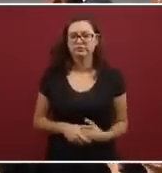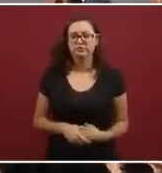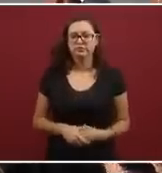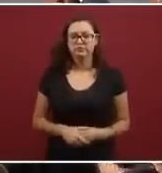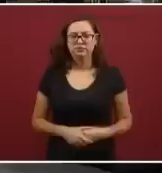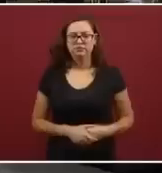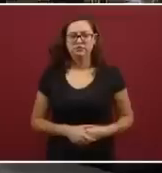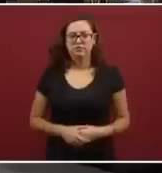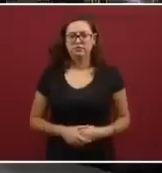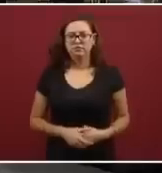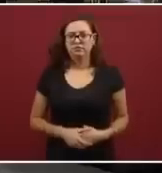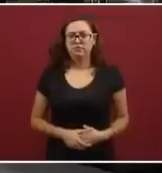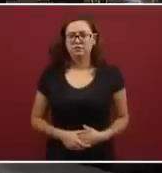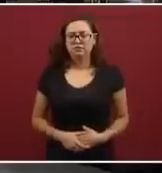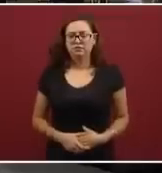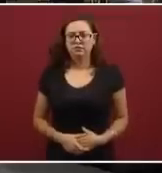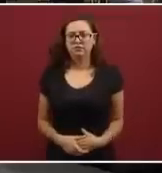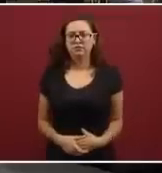Allá.